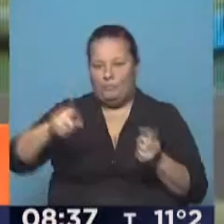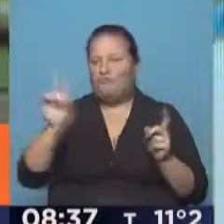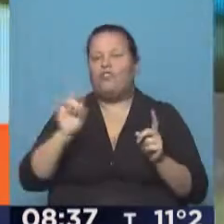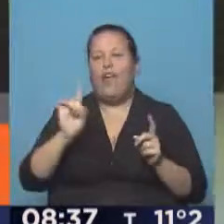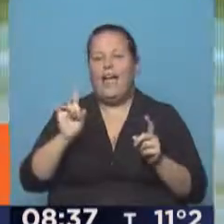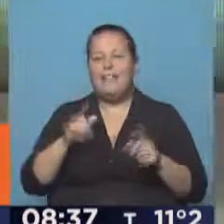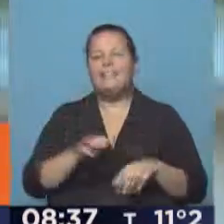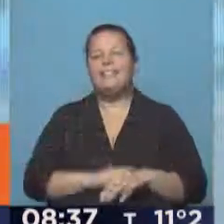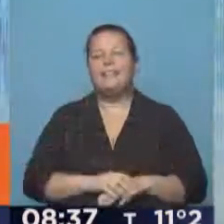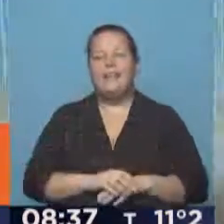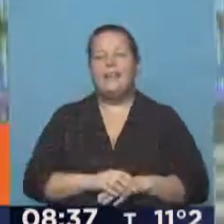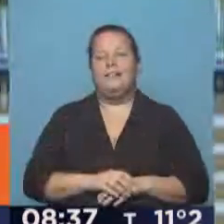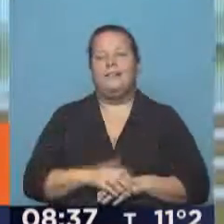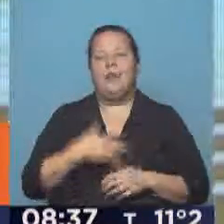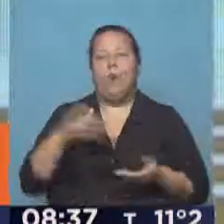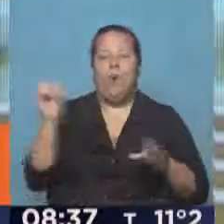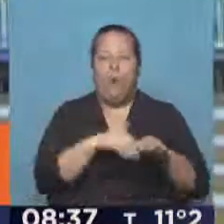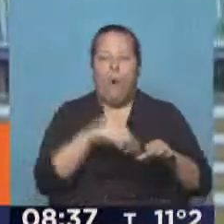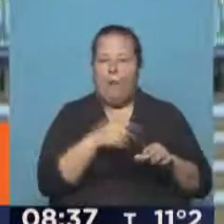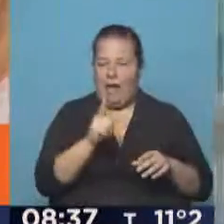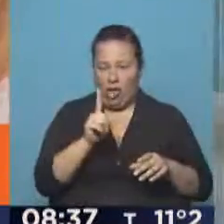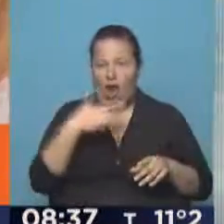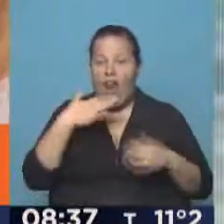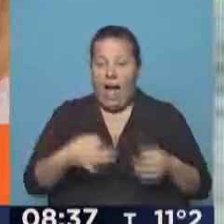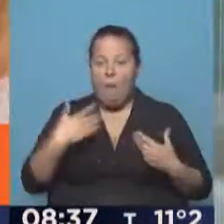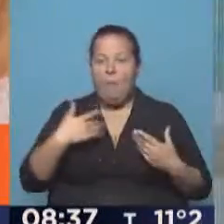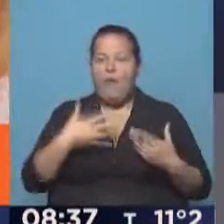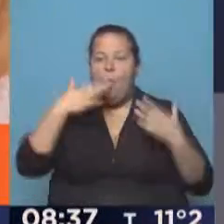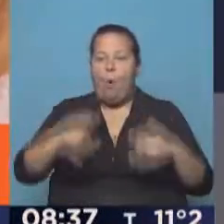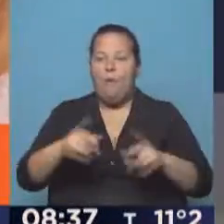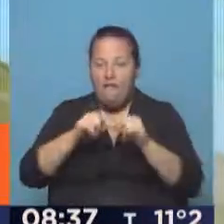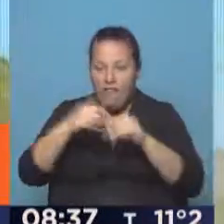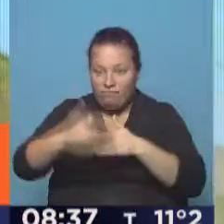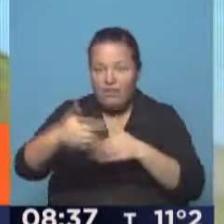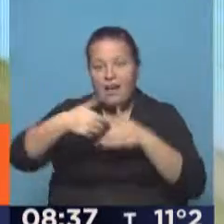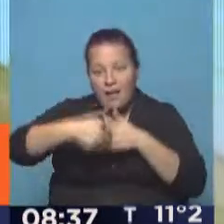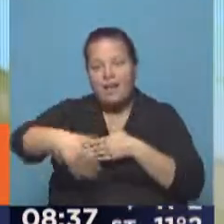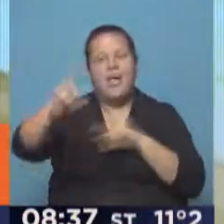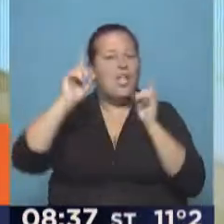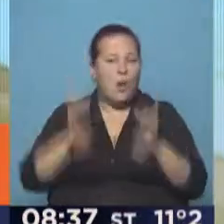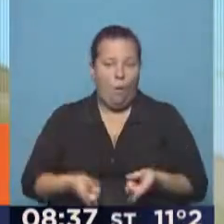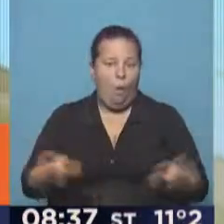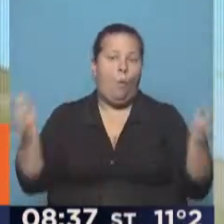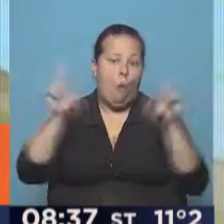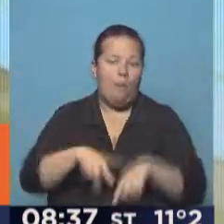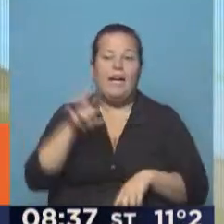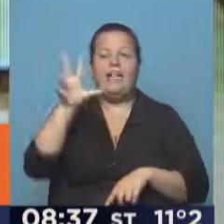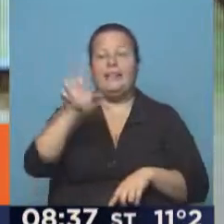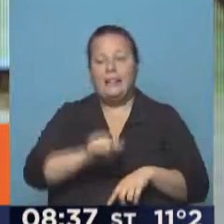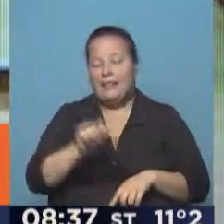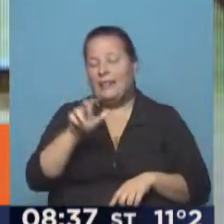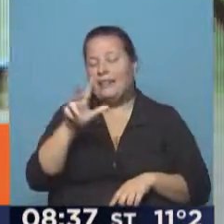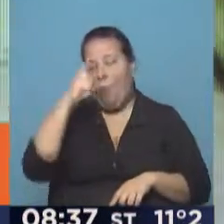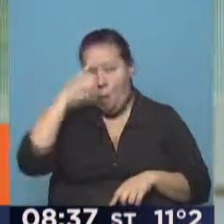vamos a juntar el dinero, la verdad vamos a poder ponernos al día y a partir de ahí vamos a estar en la misma situación, porque cada 30 días vamos a